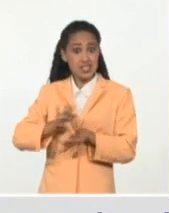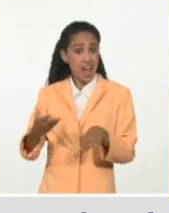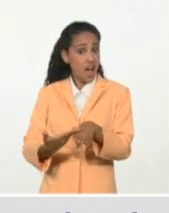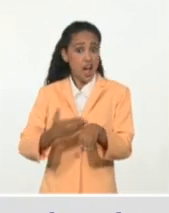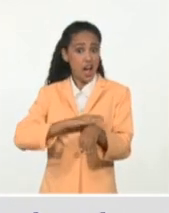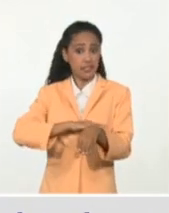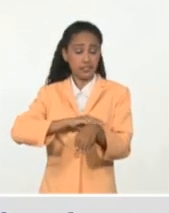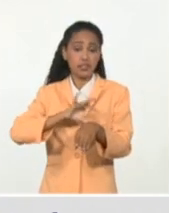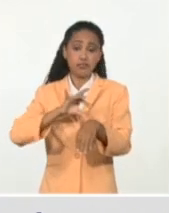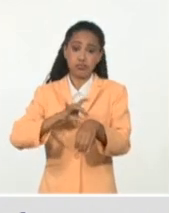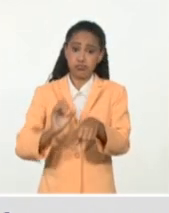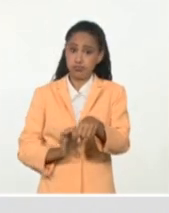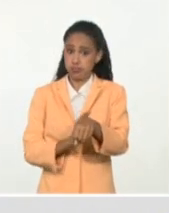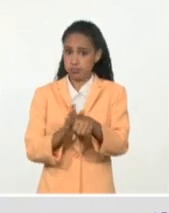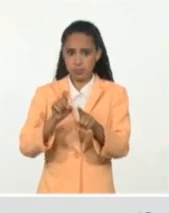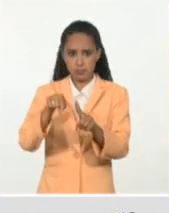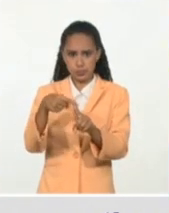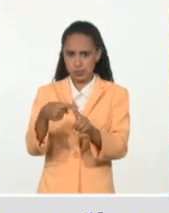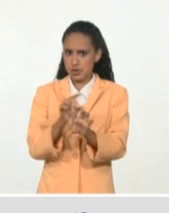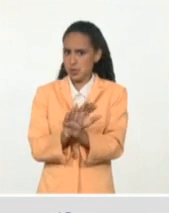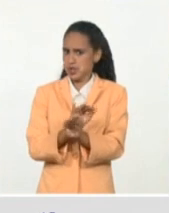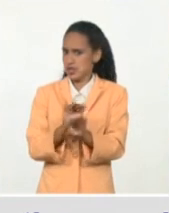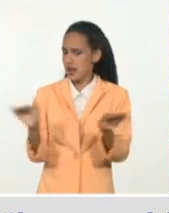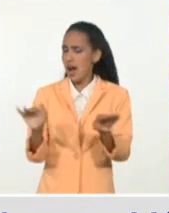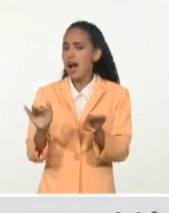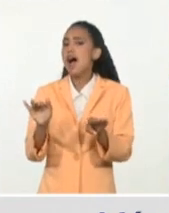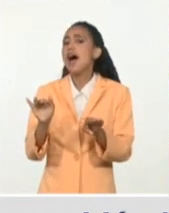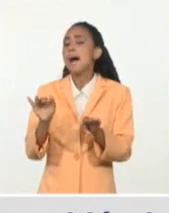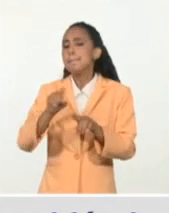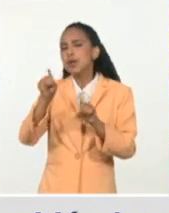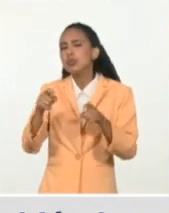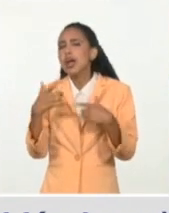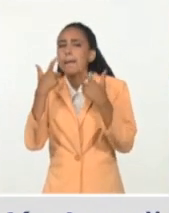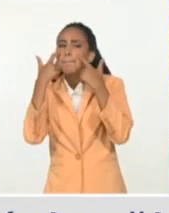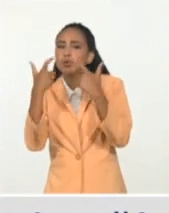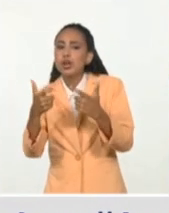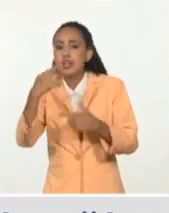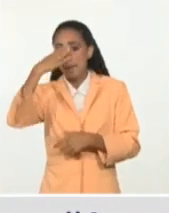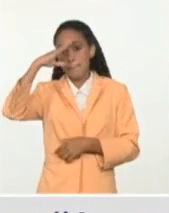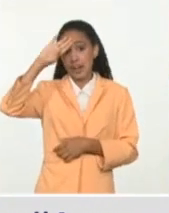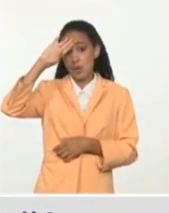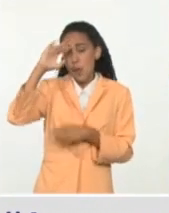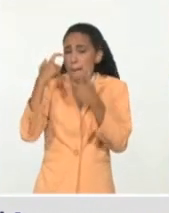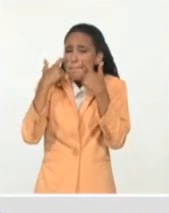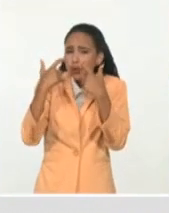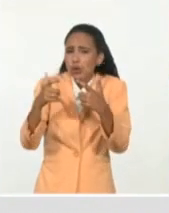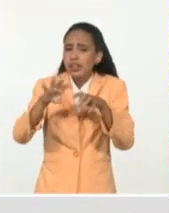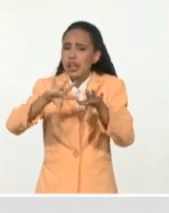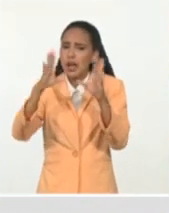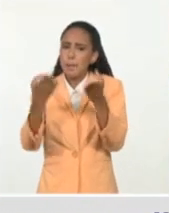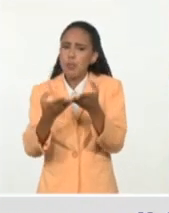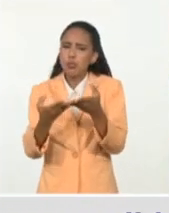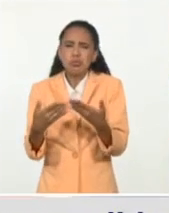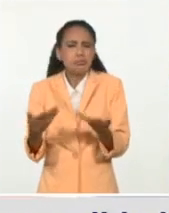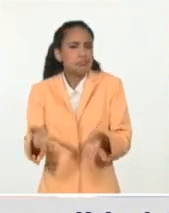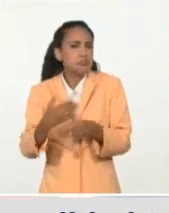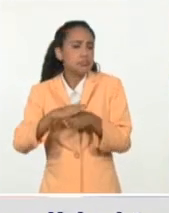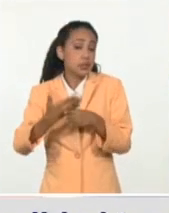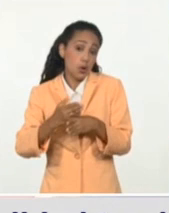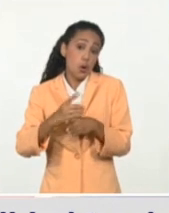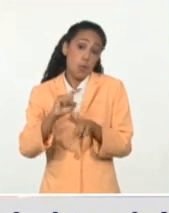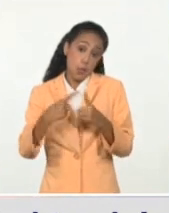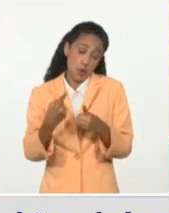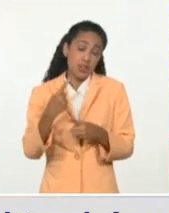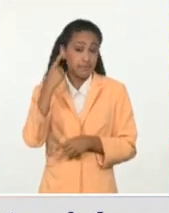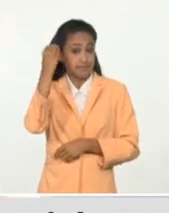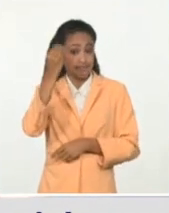la COVID-19, ¿no? ¿Qué importancia reviste para Cuba y para el mundo, pensando que también cada día se enferman más en